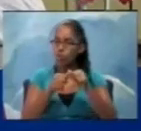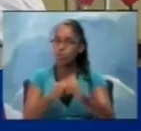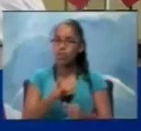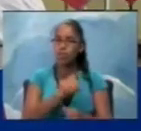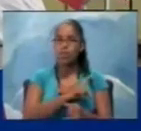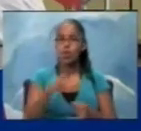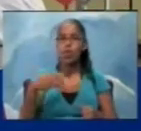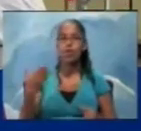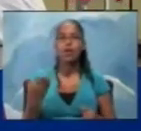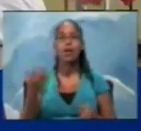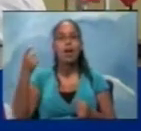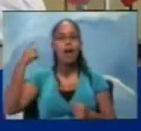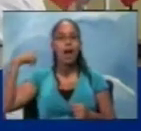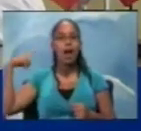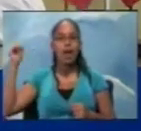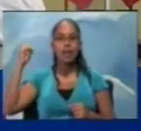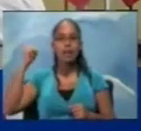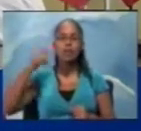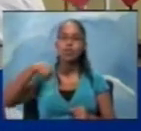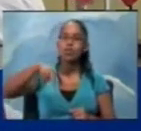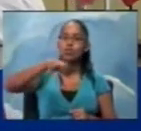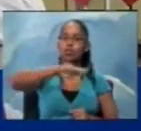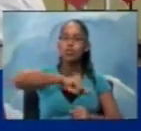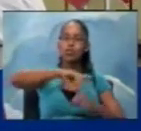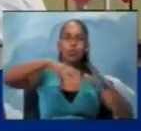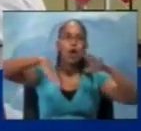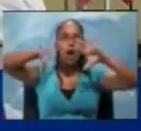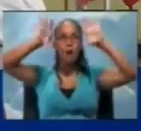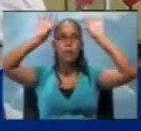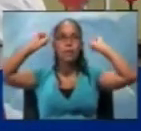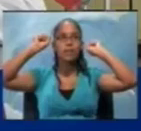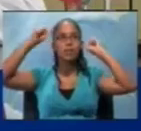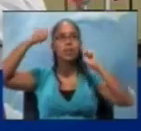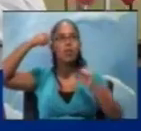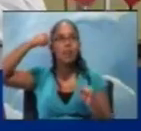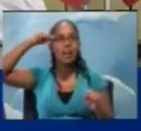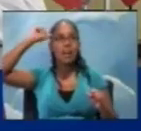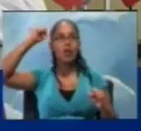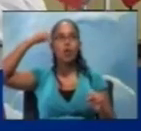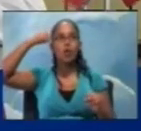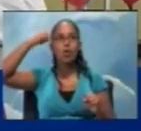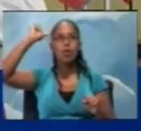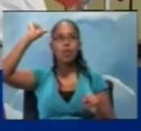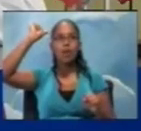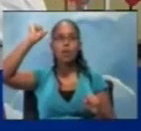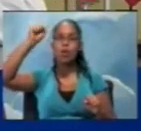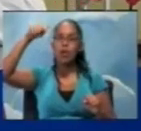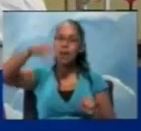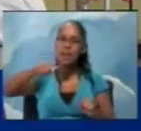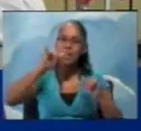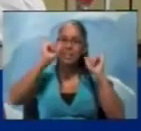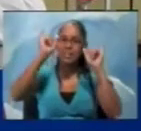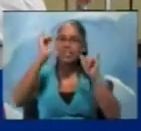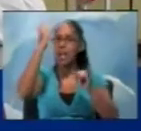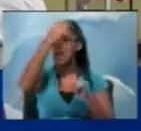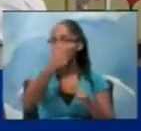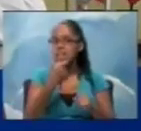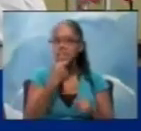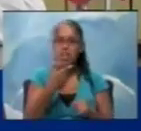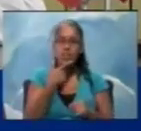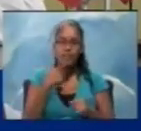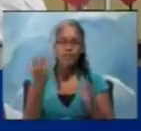que ayer nosotros aprendimos y recordamos en esas lindas